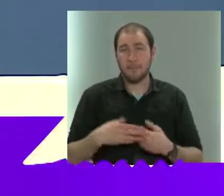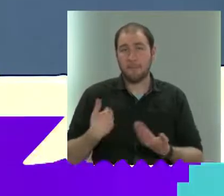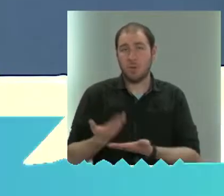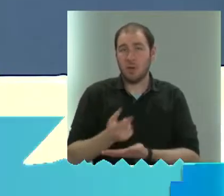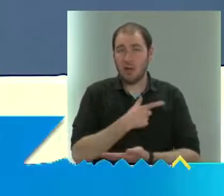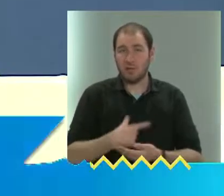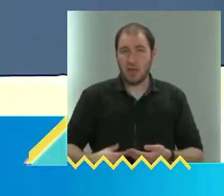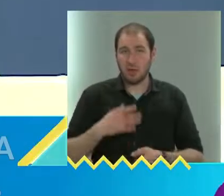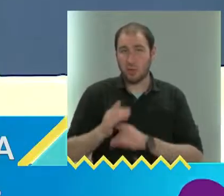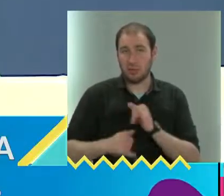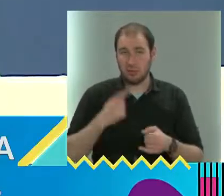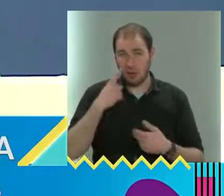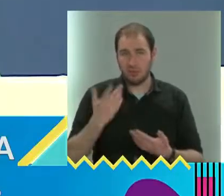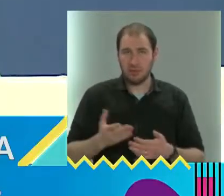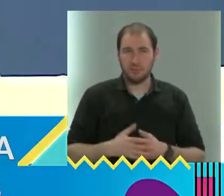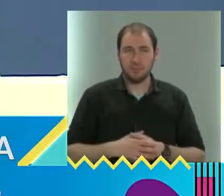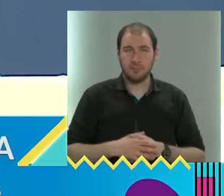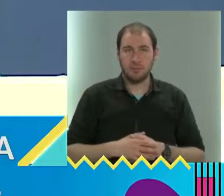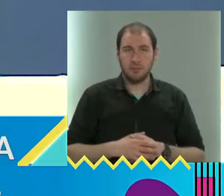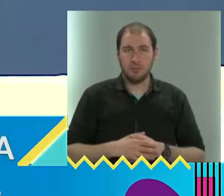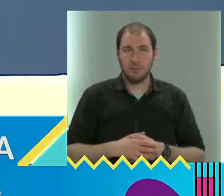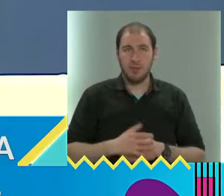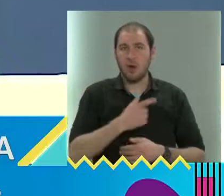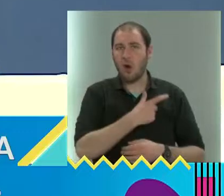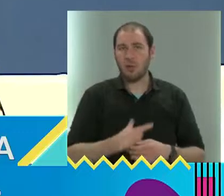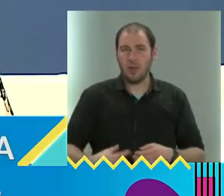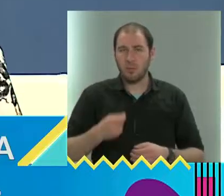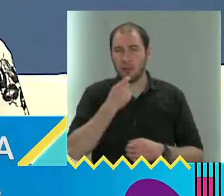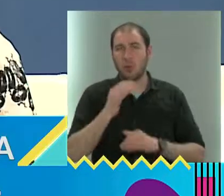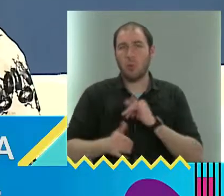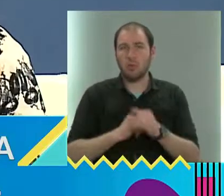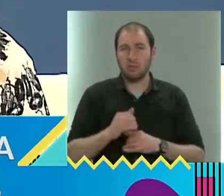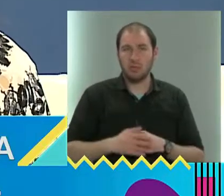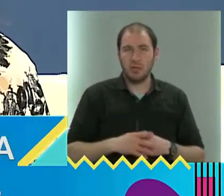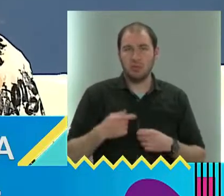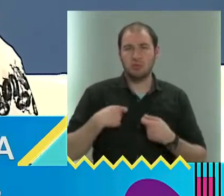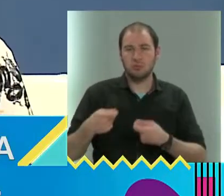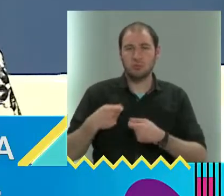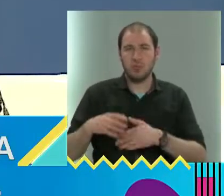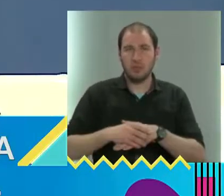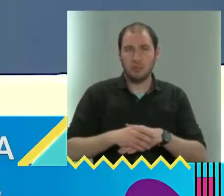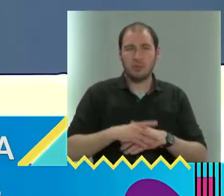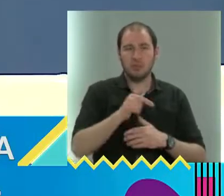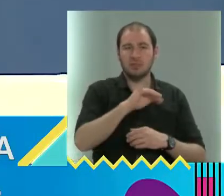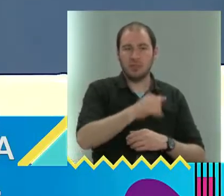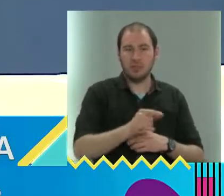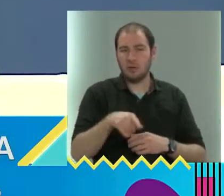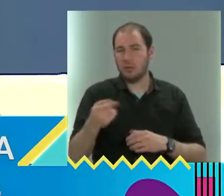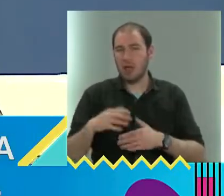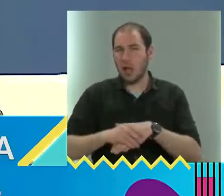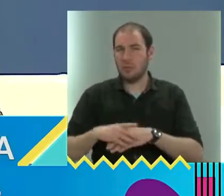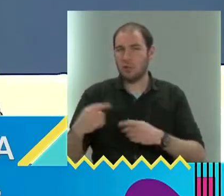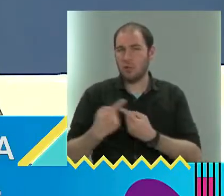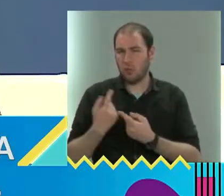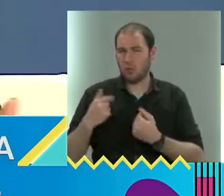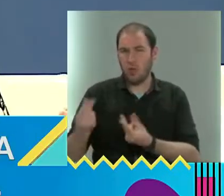el gobernador diciendo, bueno, el gobernador podría decir, mire, yo le doy subsidio a mi amigo sí y al que no es amigo